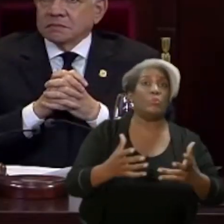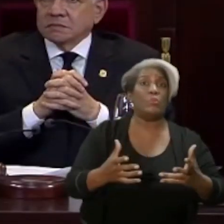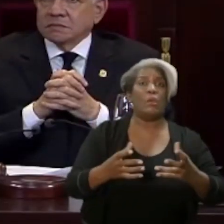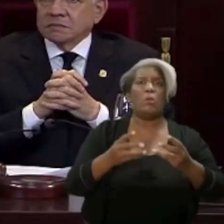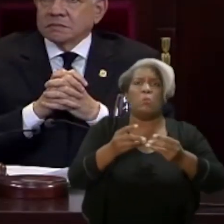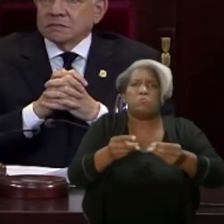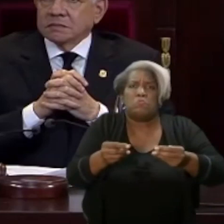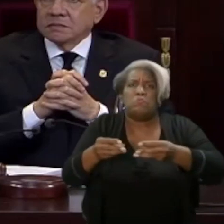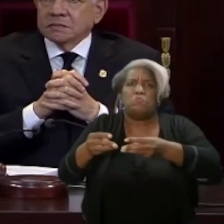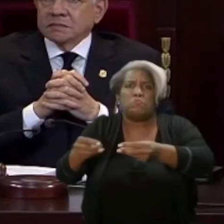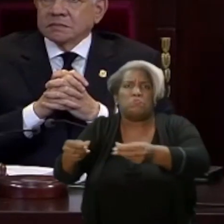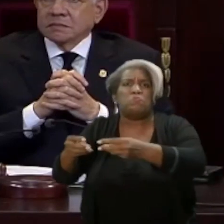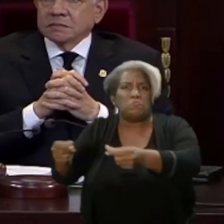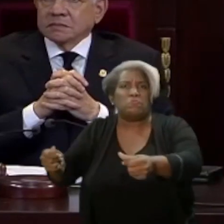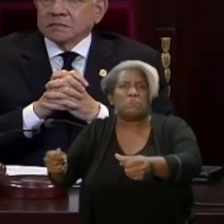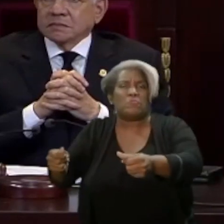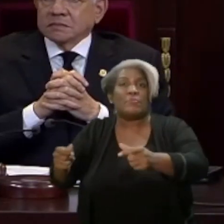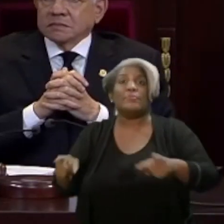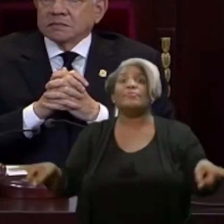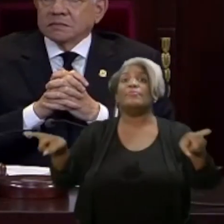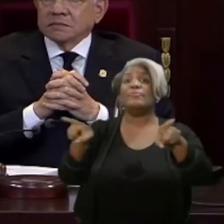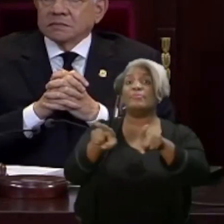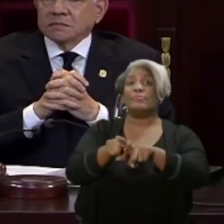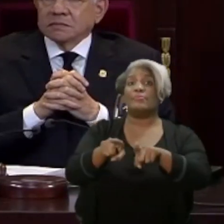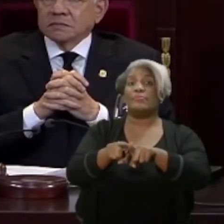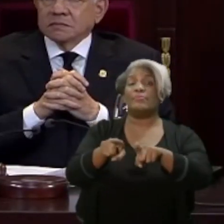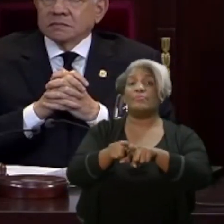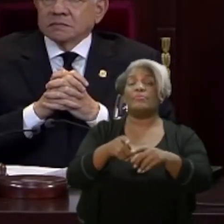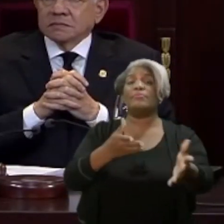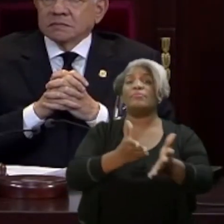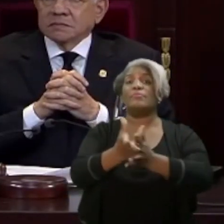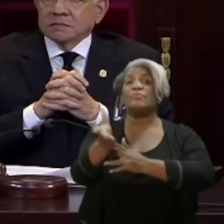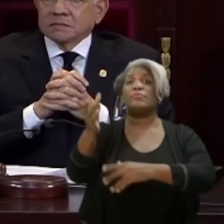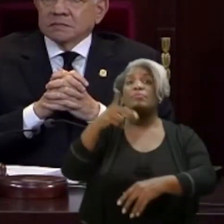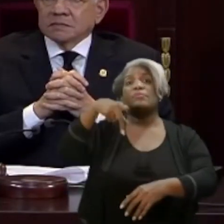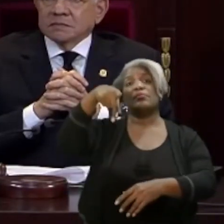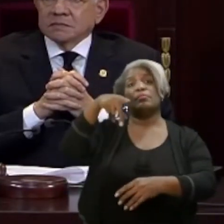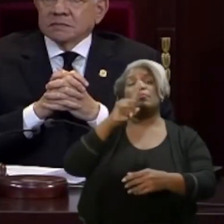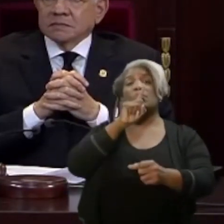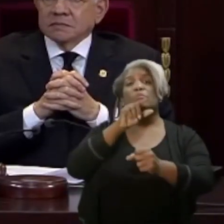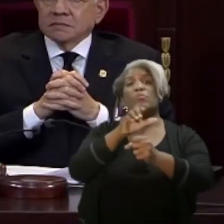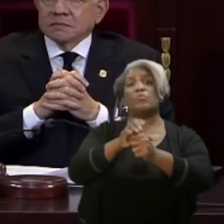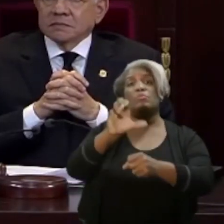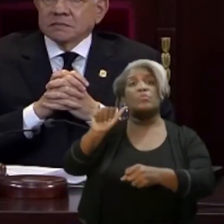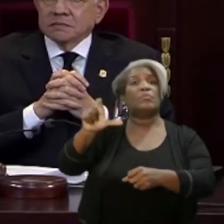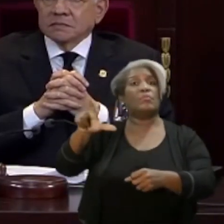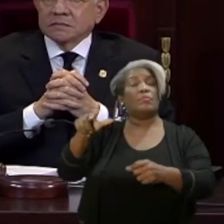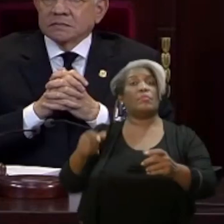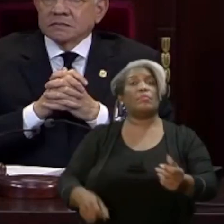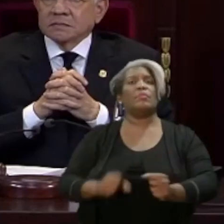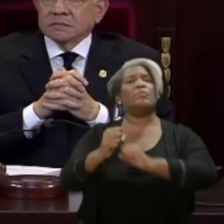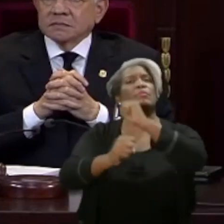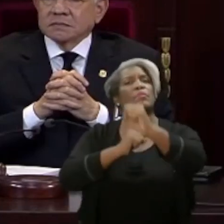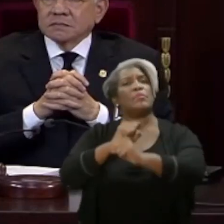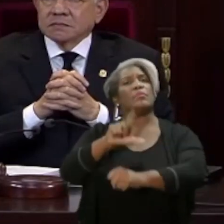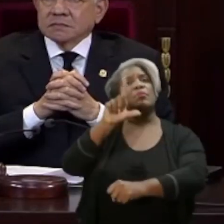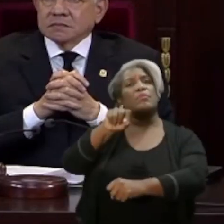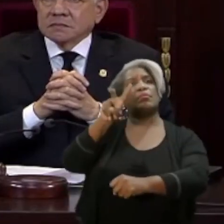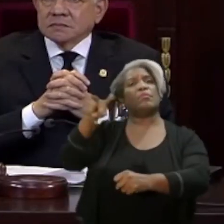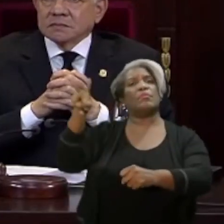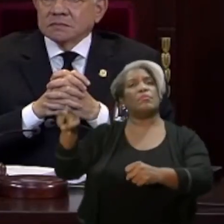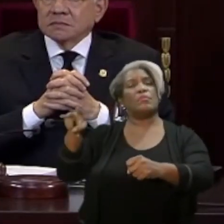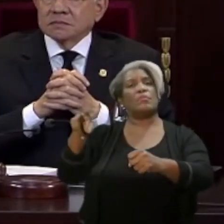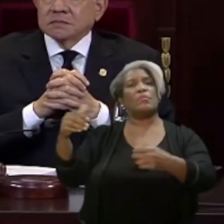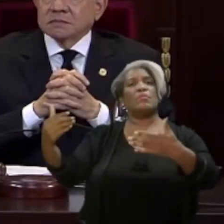sido solucionados. También por medio de Promesecal, este pasado 2022, fueron puestos en funcionamiento